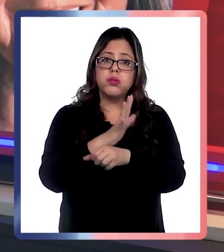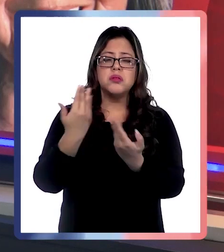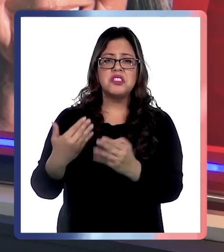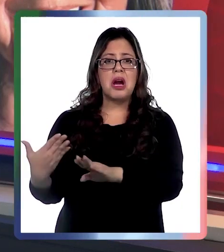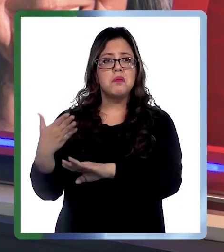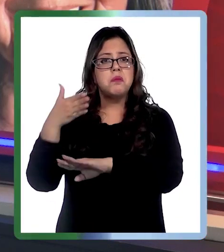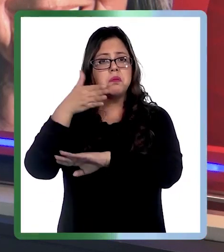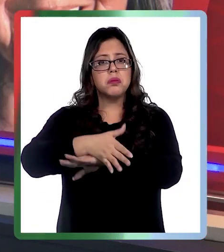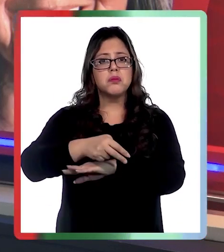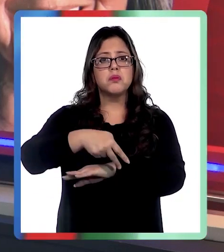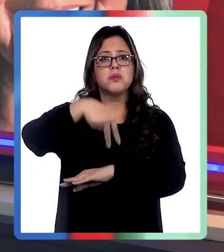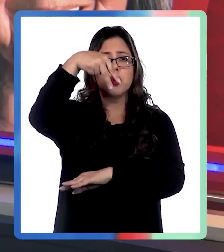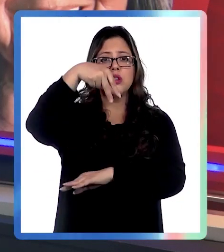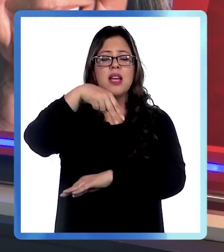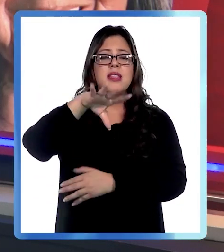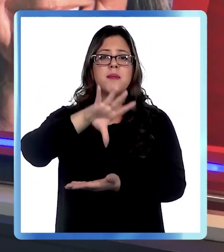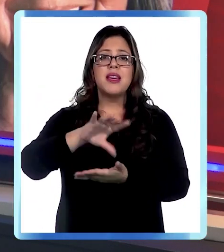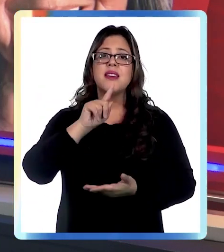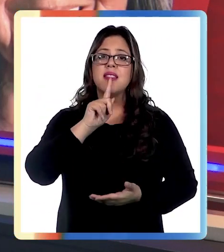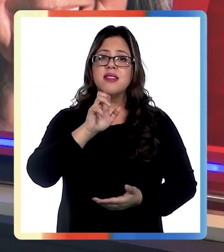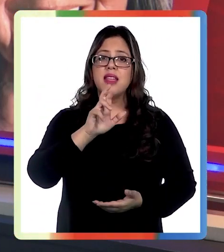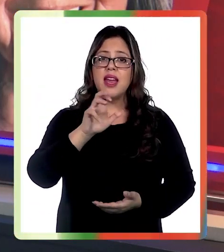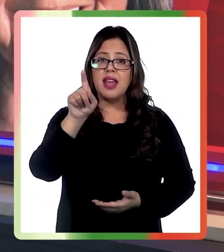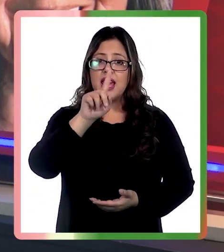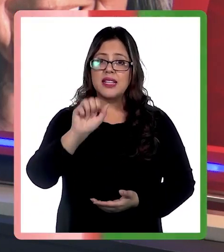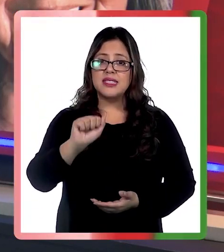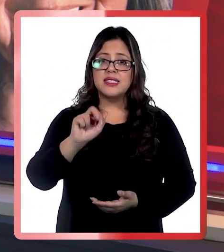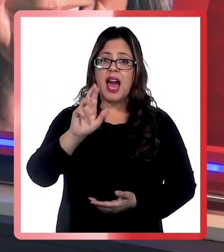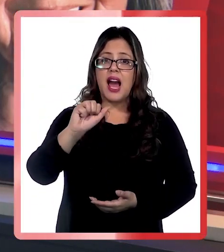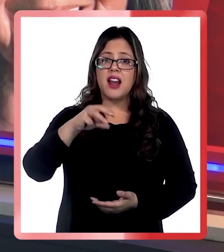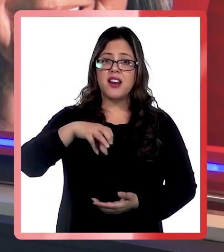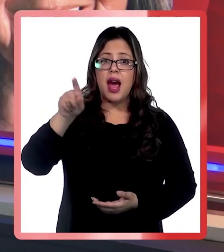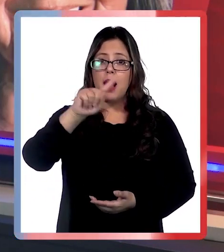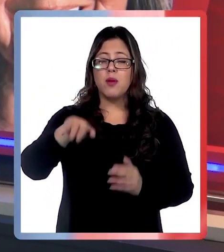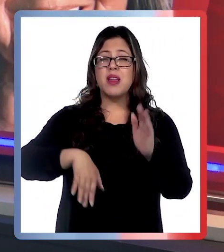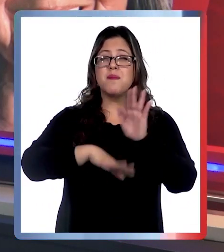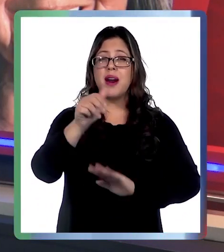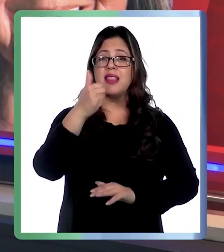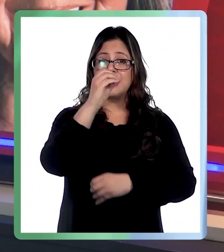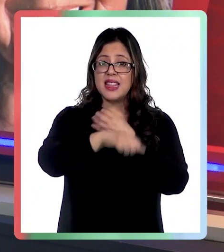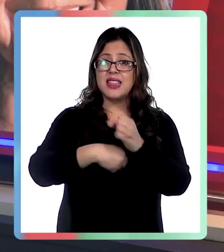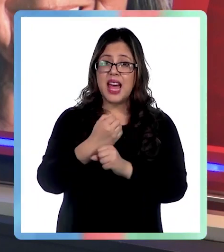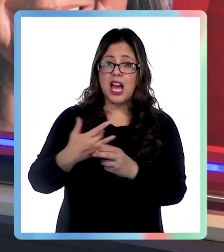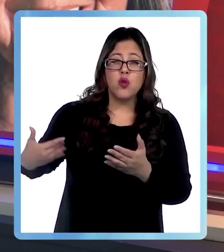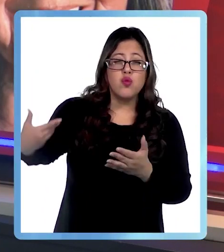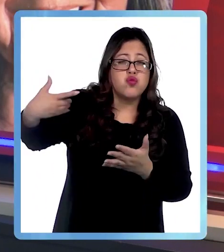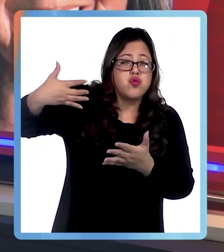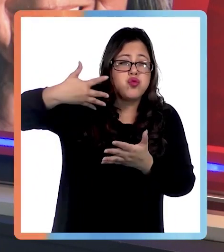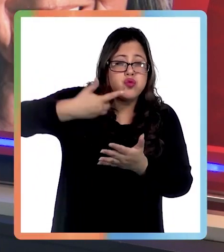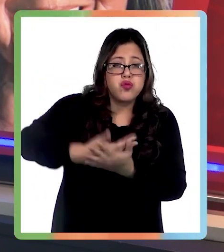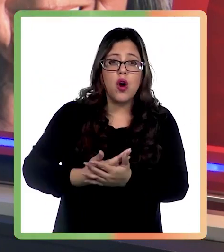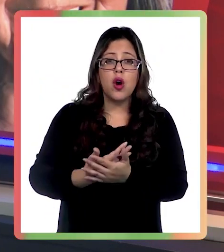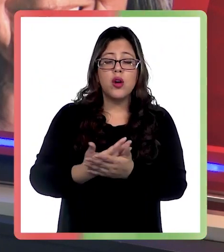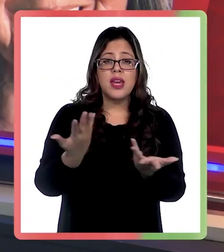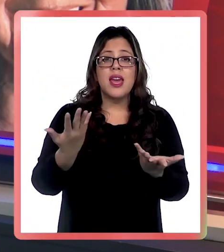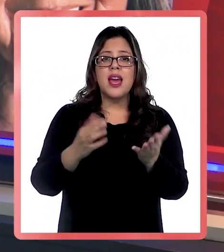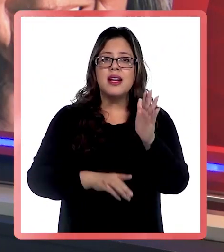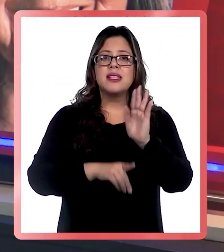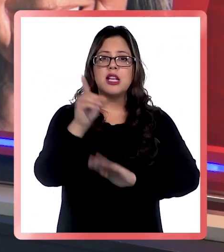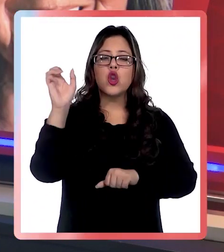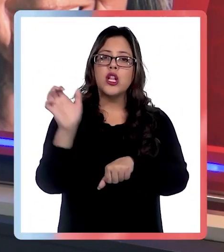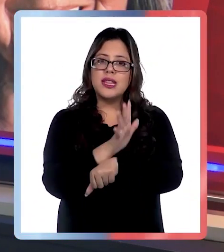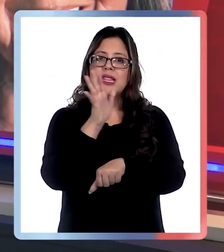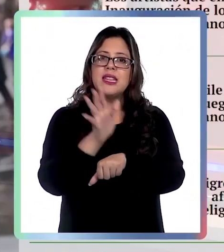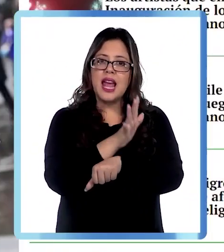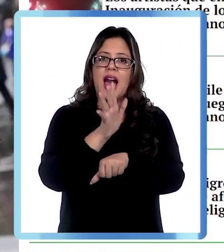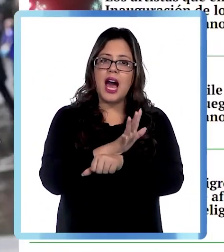de artes escénicas en teatro se fue al norte del país Teresa Ramos ha sido distinguida esta vez después de más de 60 años de